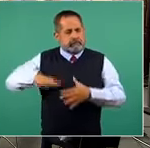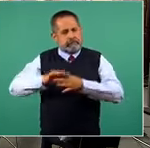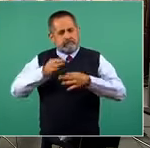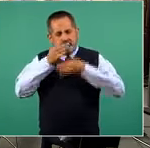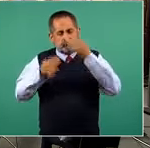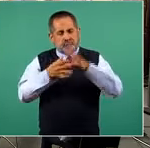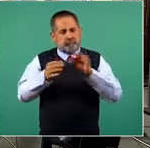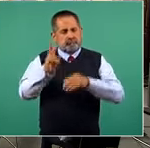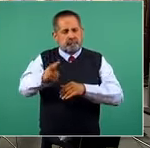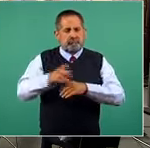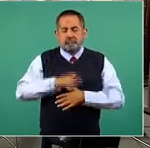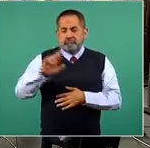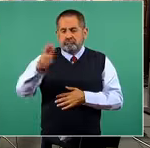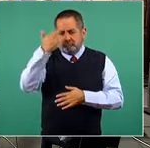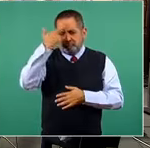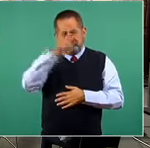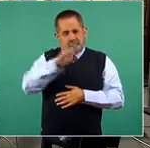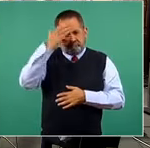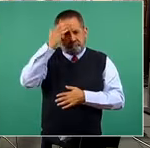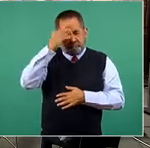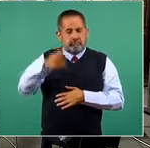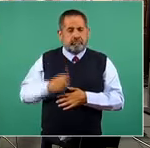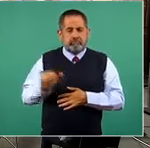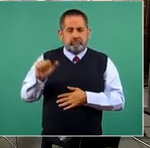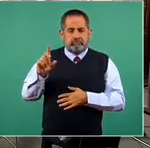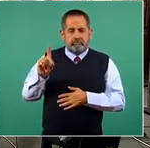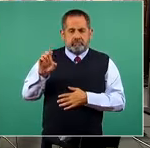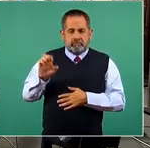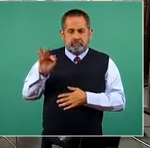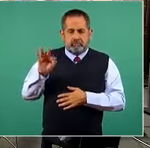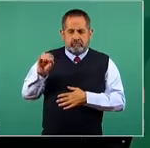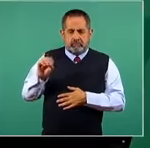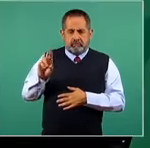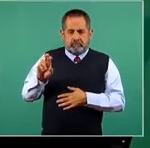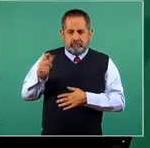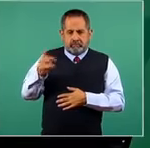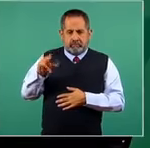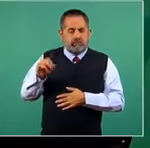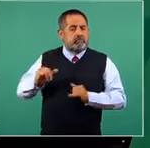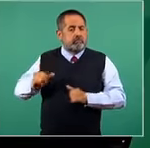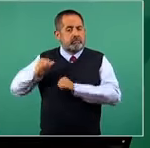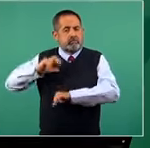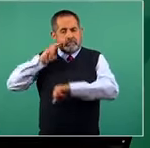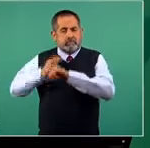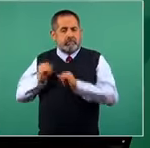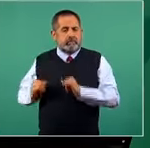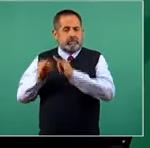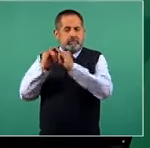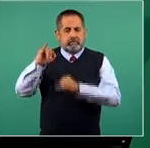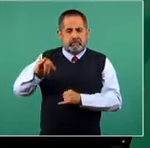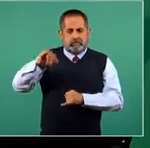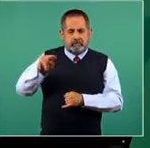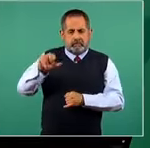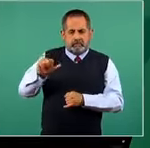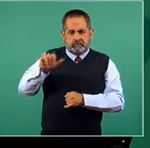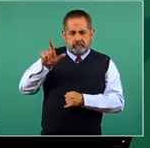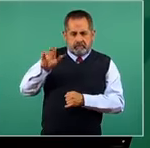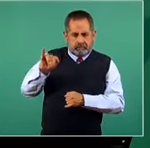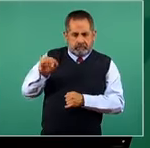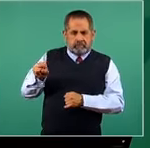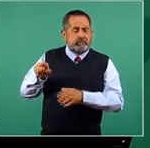gusto reconocerlo, Adelfo Regino, el titular del Instituto Nacional de los Pueblos Indígenas, ha hecho un